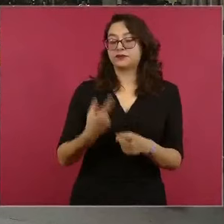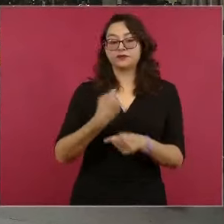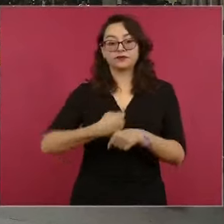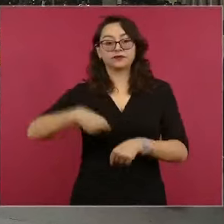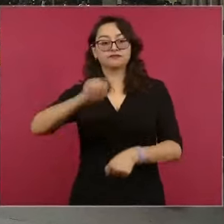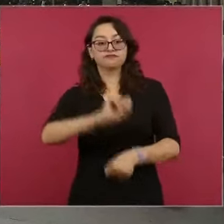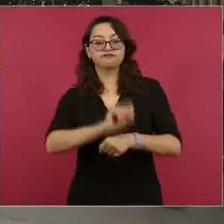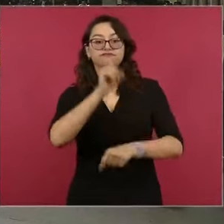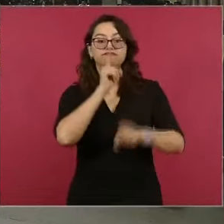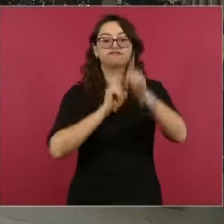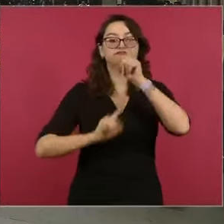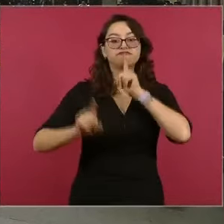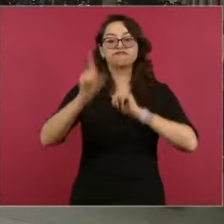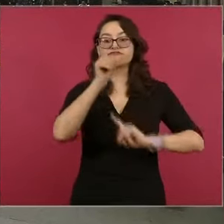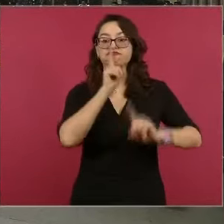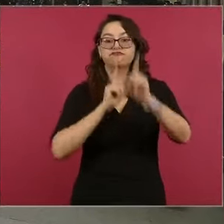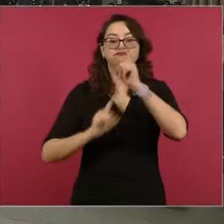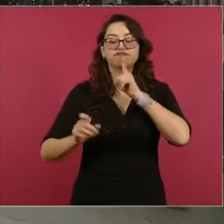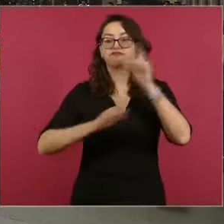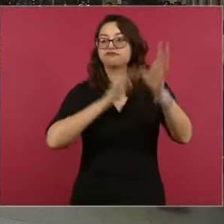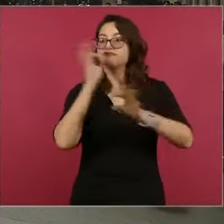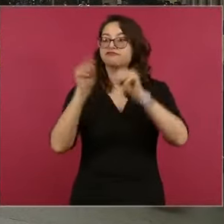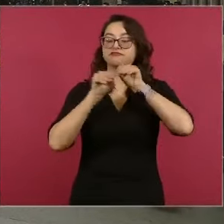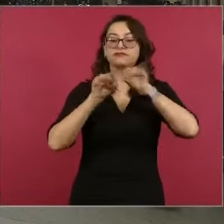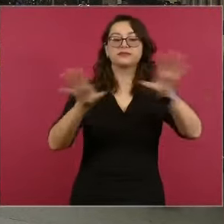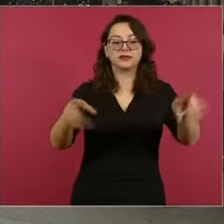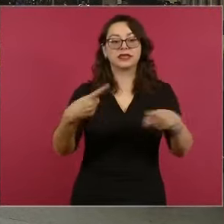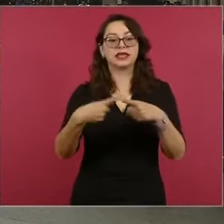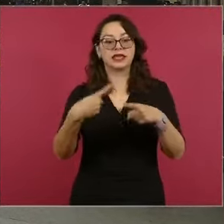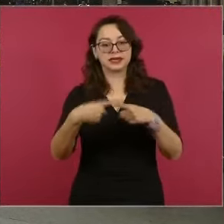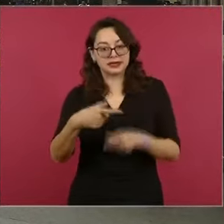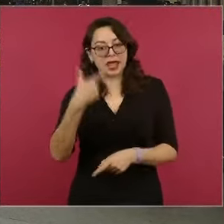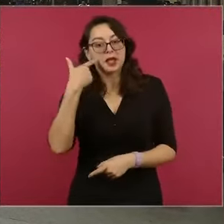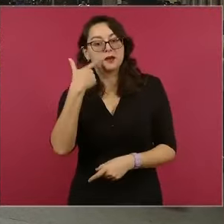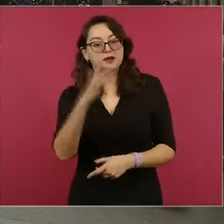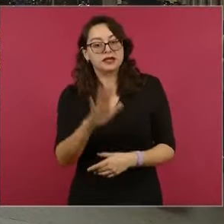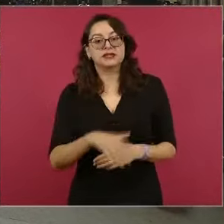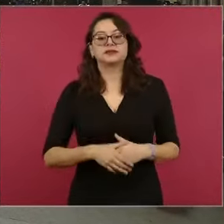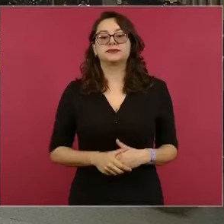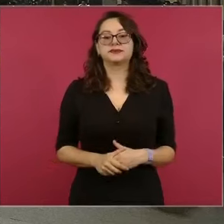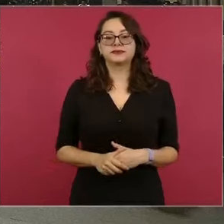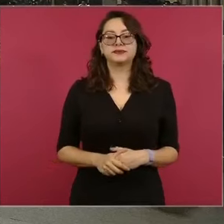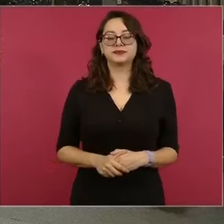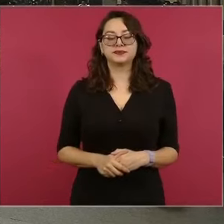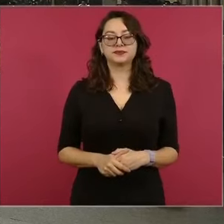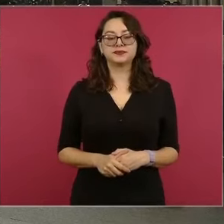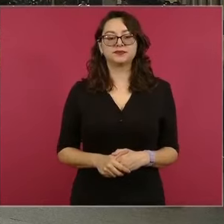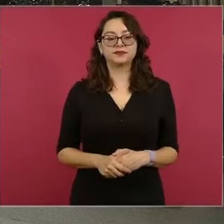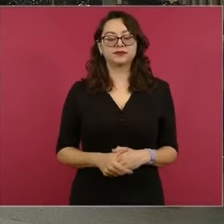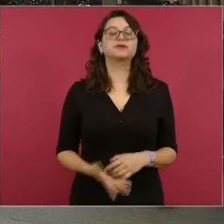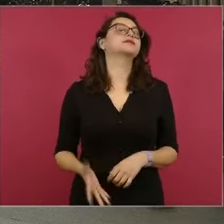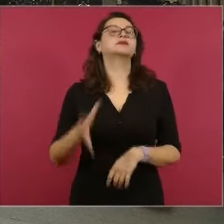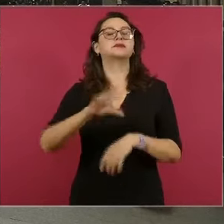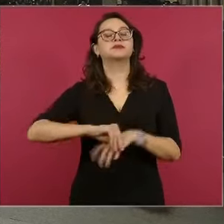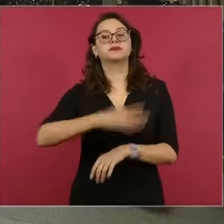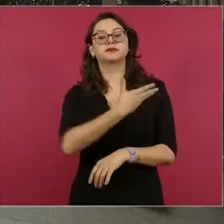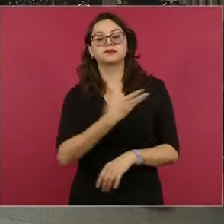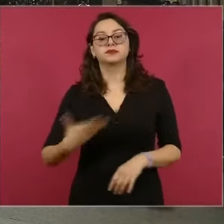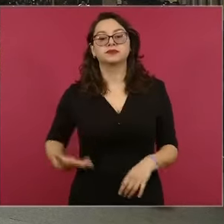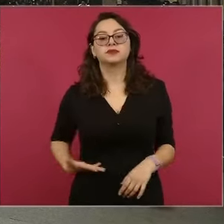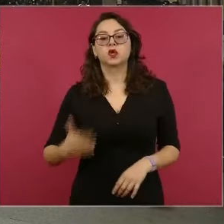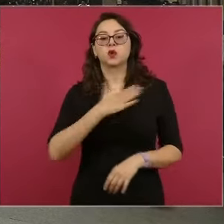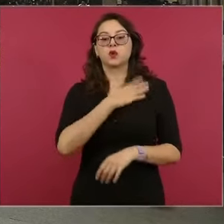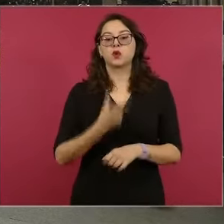Con más mentiras. Con su permiso, señor presidente. Buenos días a todas, a